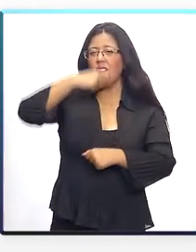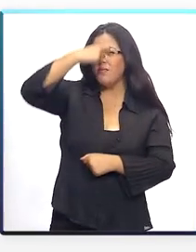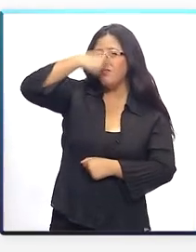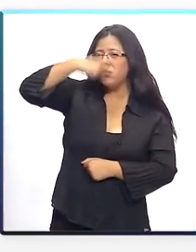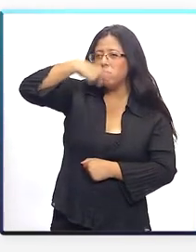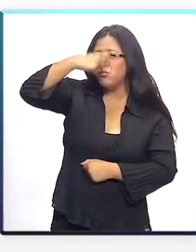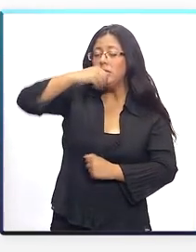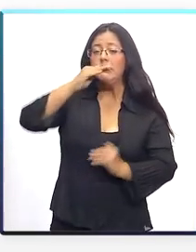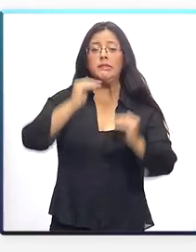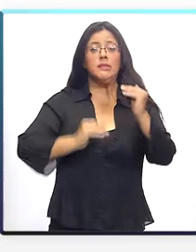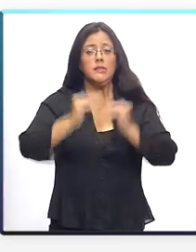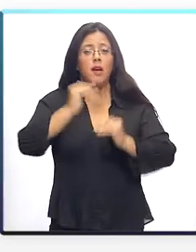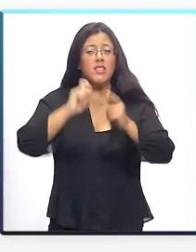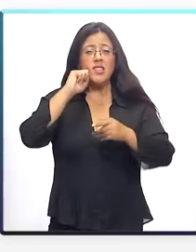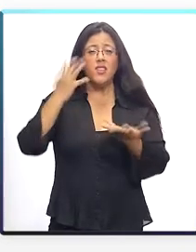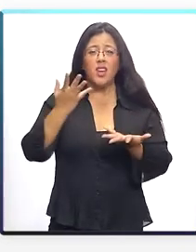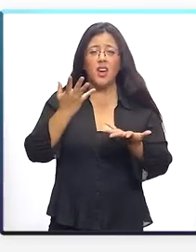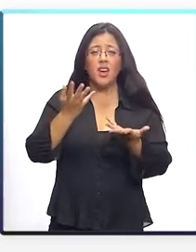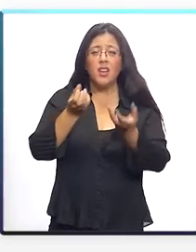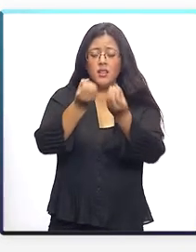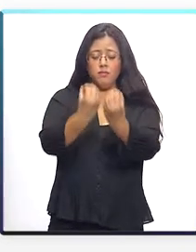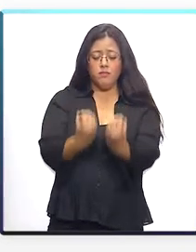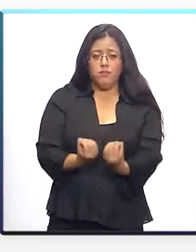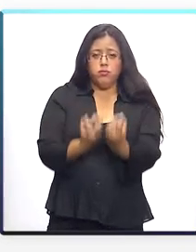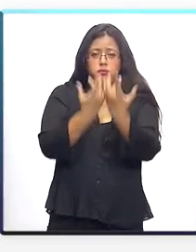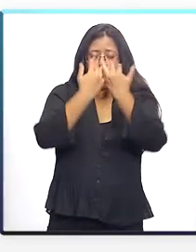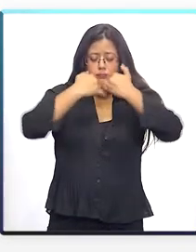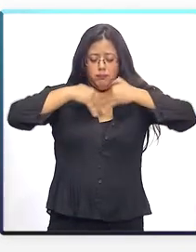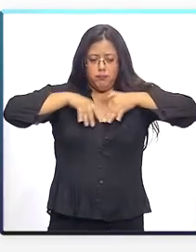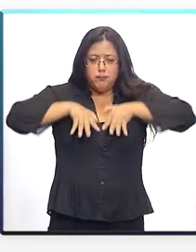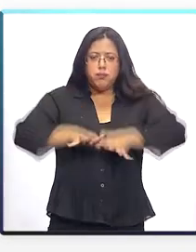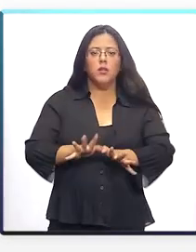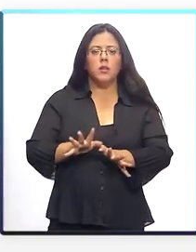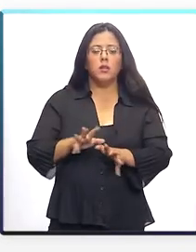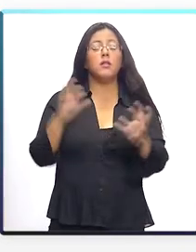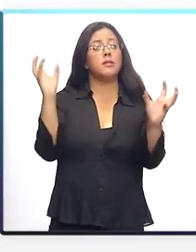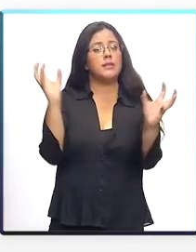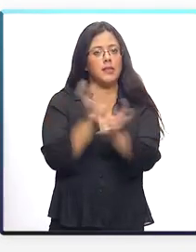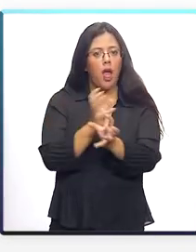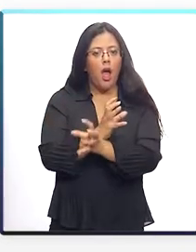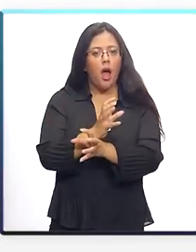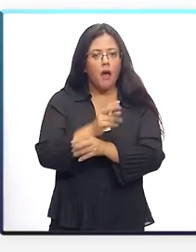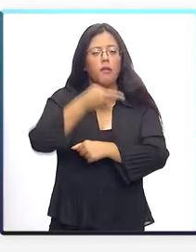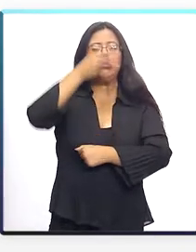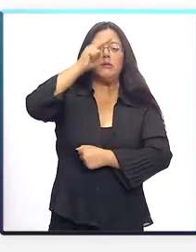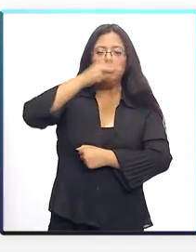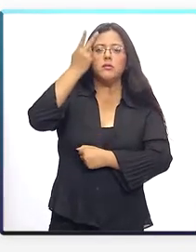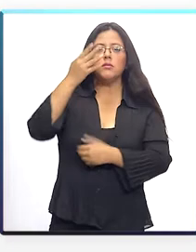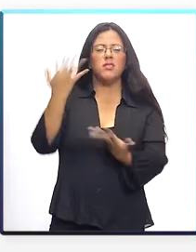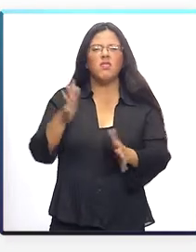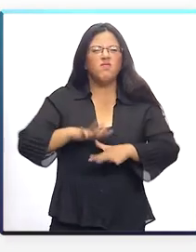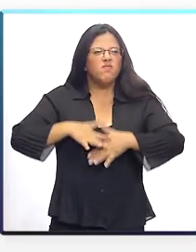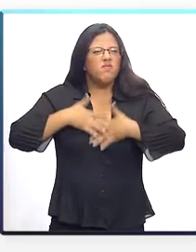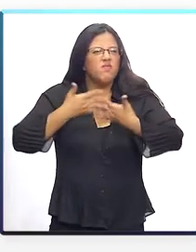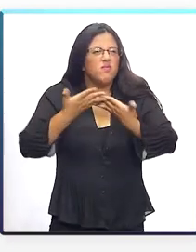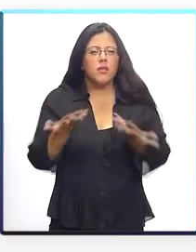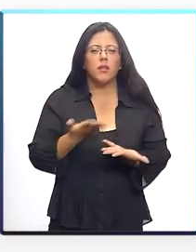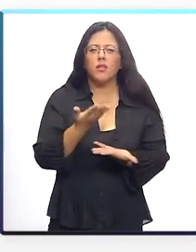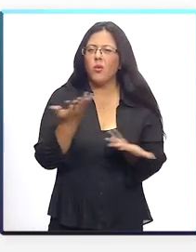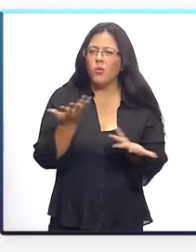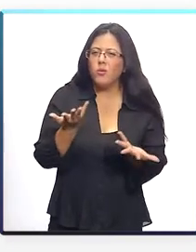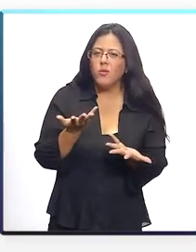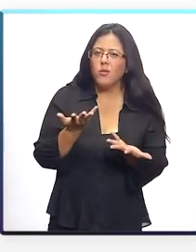a la gripe que, en algunos casos, produce infección respiratoria aguda grave. Reconozca sus